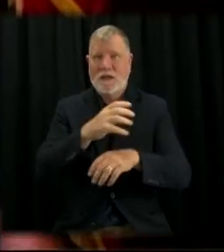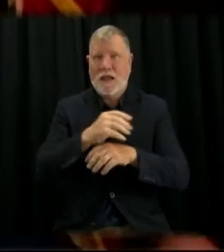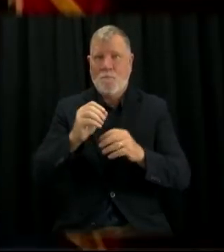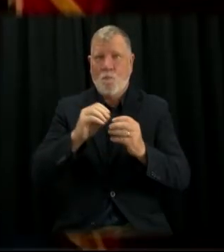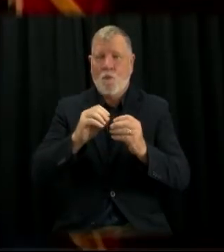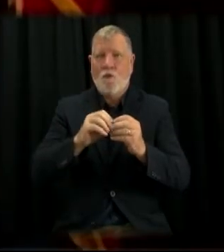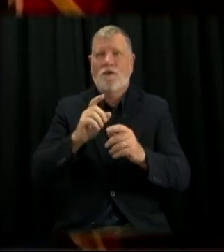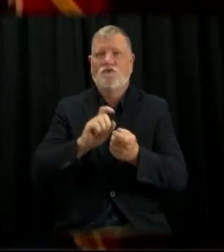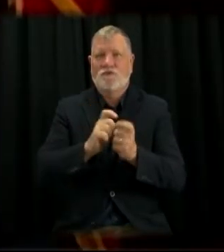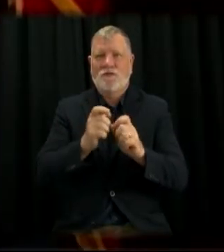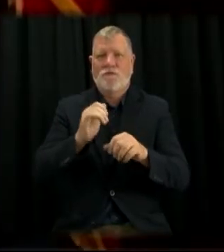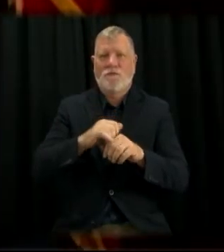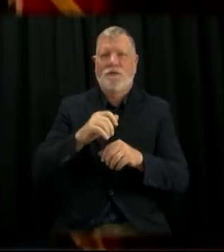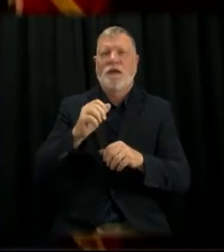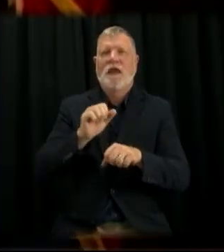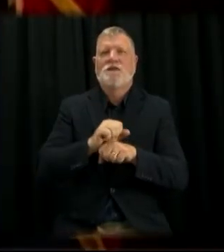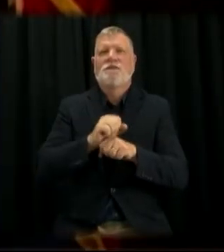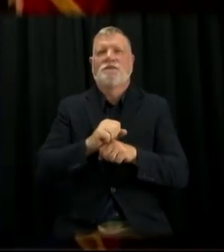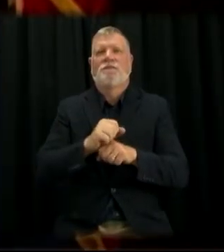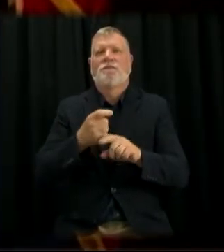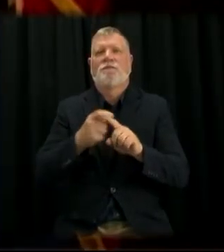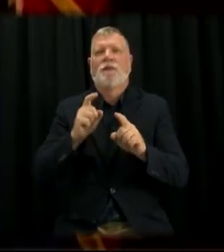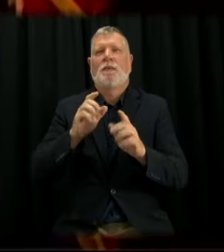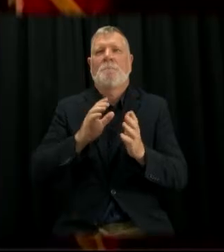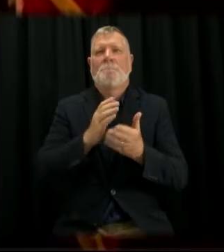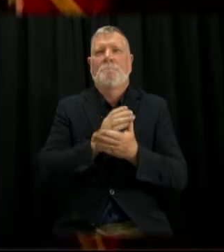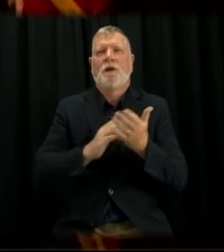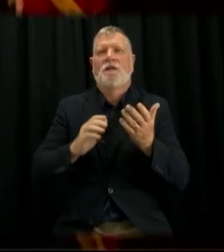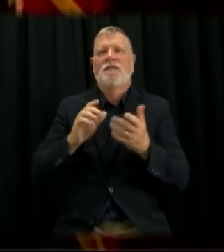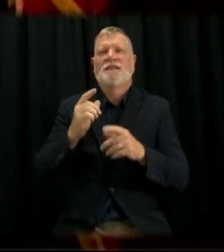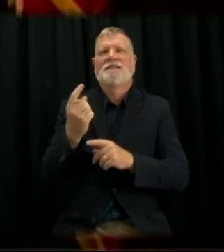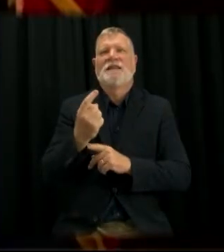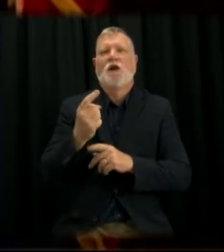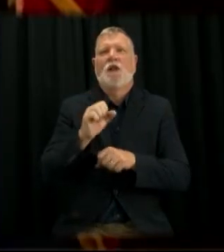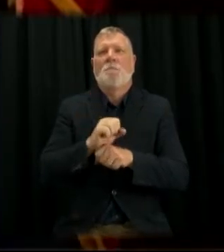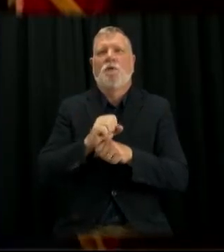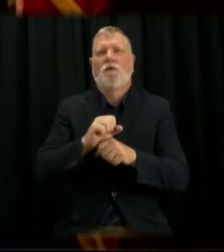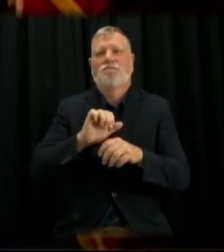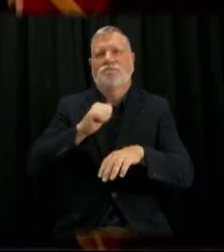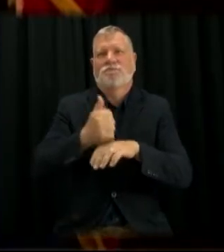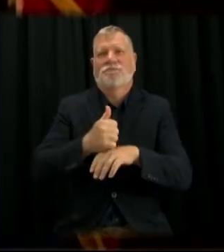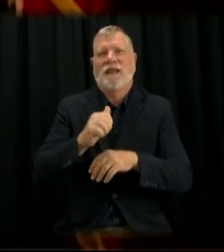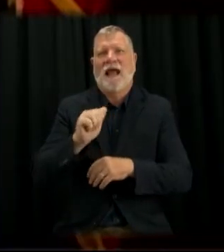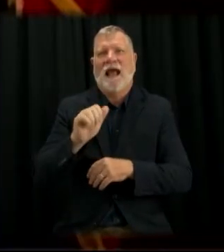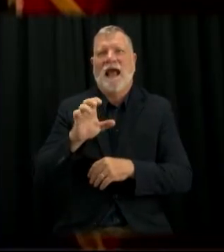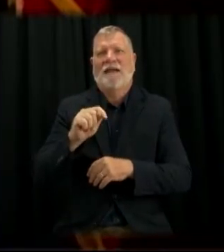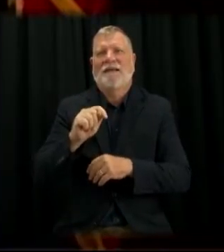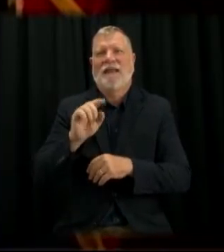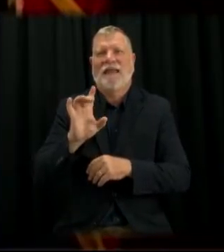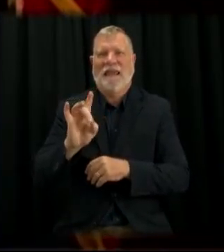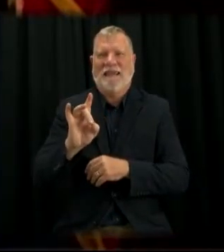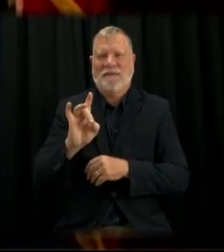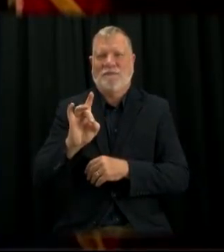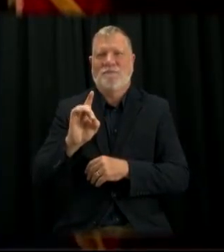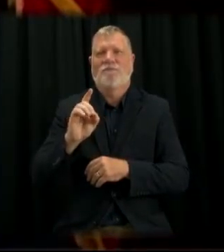y ser más. Y para transferir empleados entre las agencias con el mecanismo del empleador